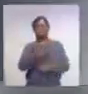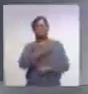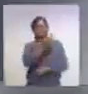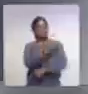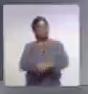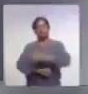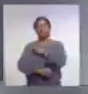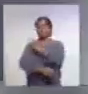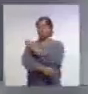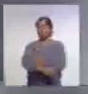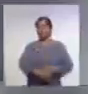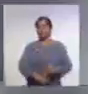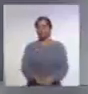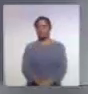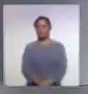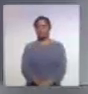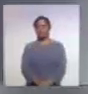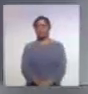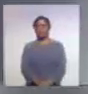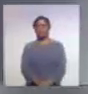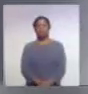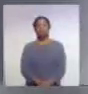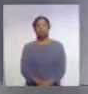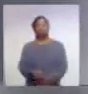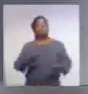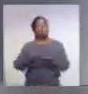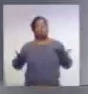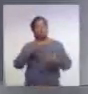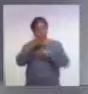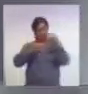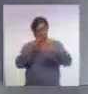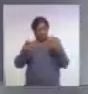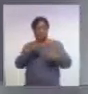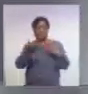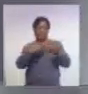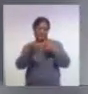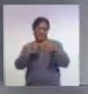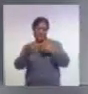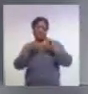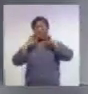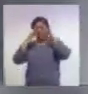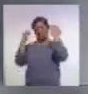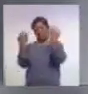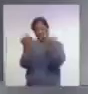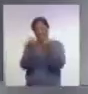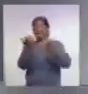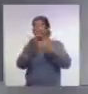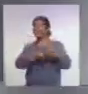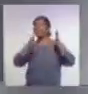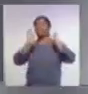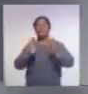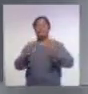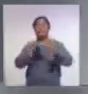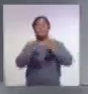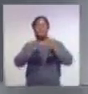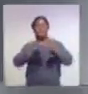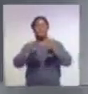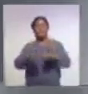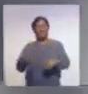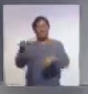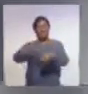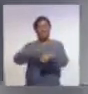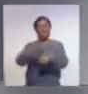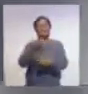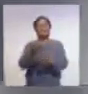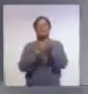tarde. Buena tarde. Le informamos ahora que como parte de la modernización del Estadio Tlahuicole iniciaron ya los trabajos de colocación del